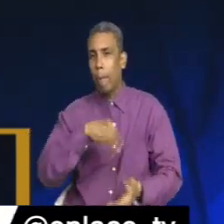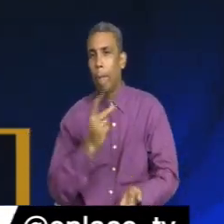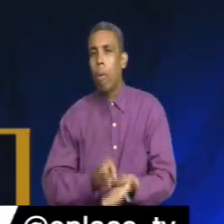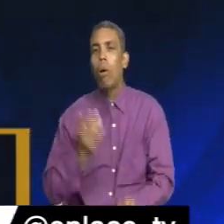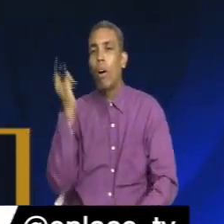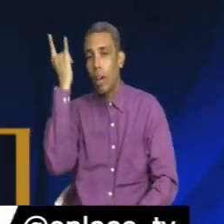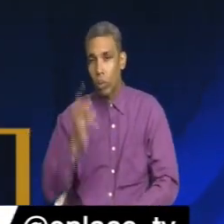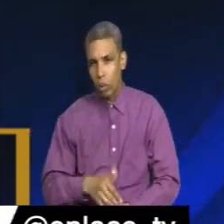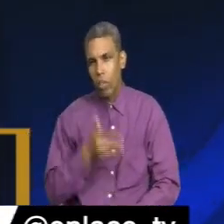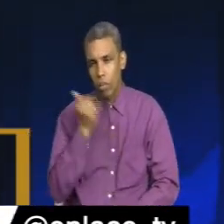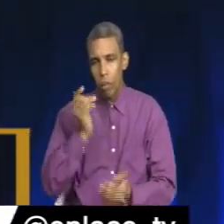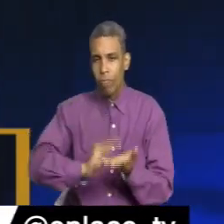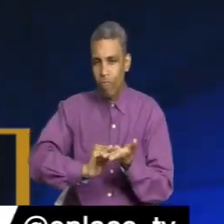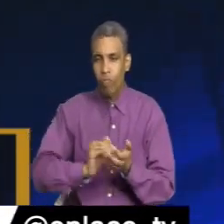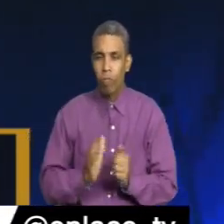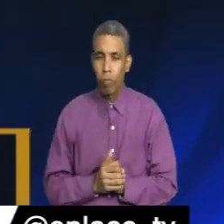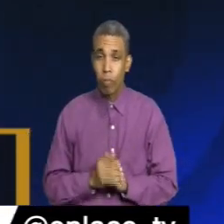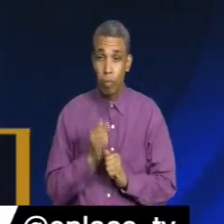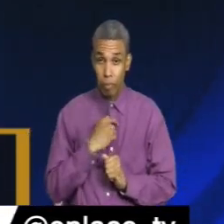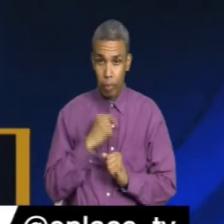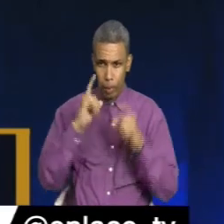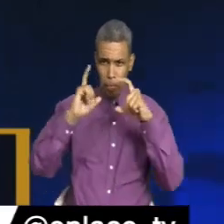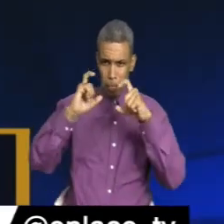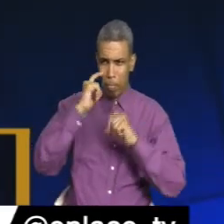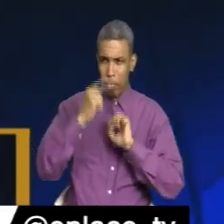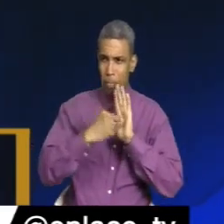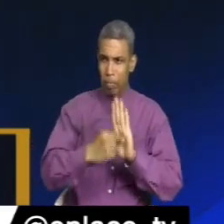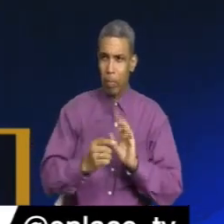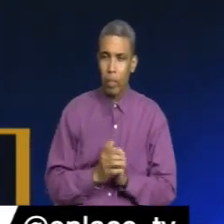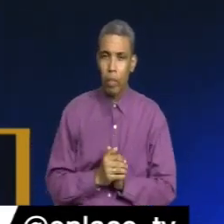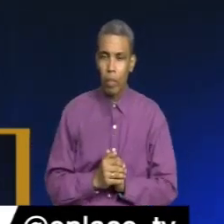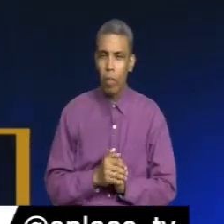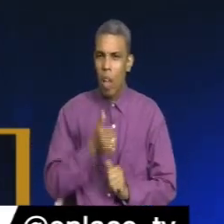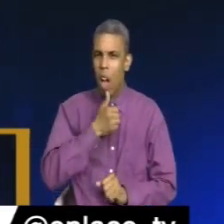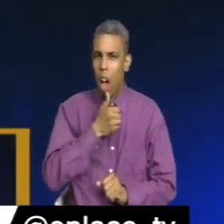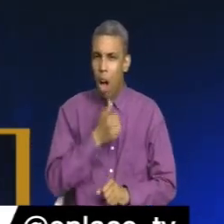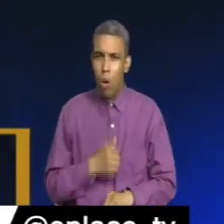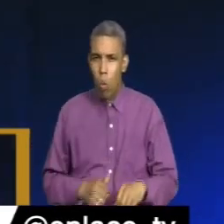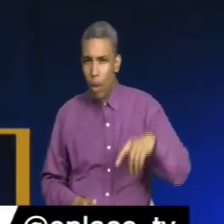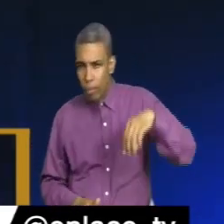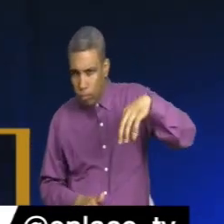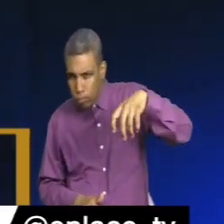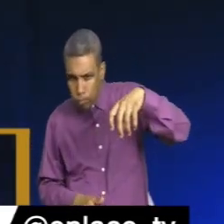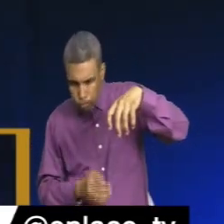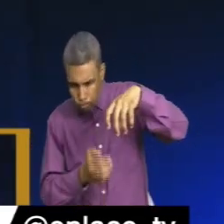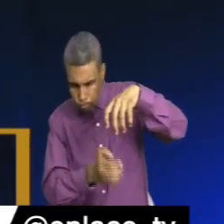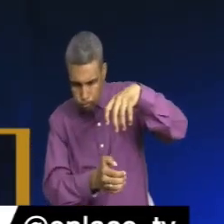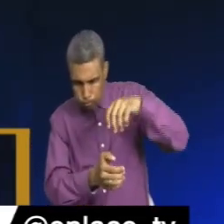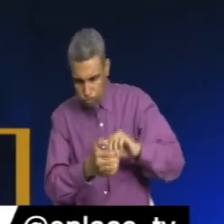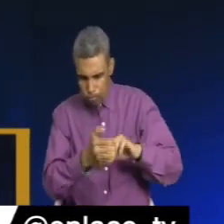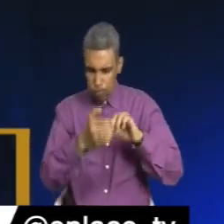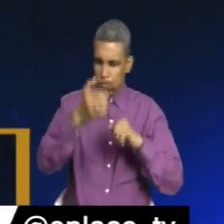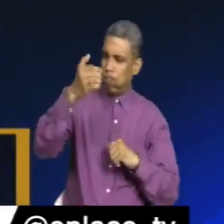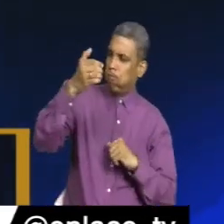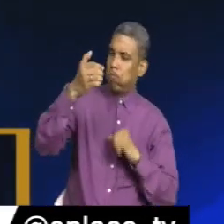Ciudadanos dejan en evidencia las condiciones en las que en algunos sectores de Barranca Bermeja llega el agua perjudicando sus prendas.